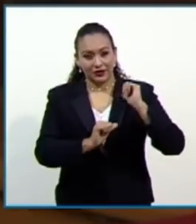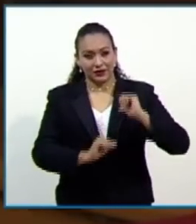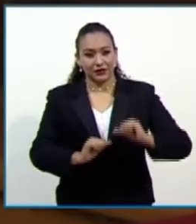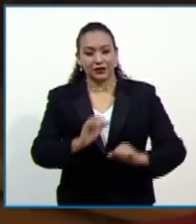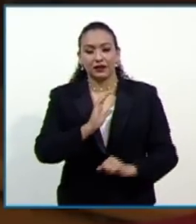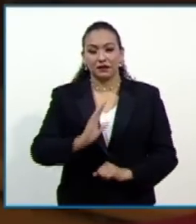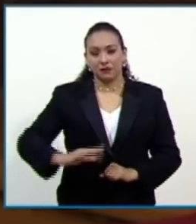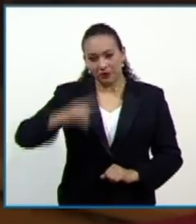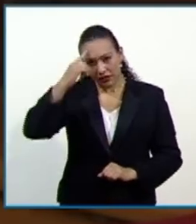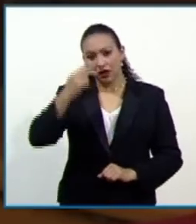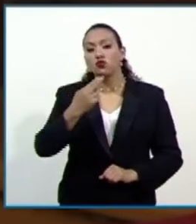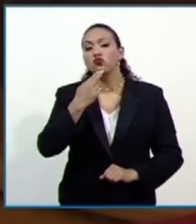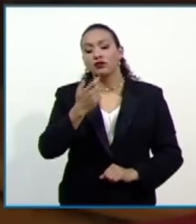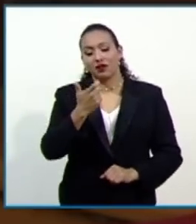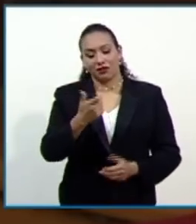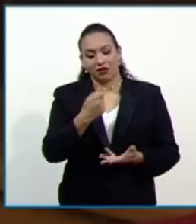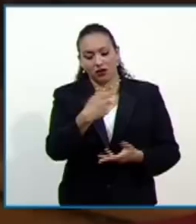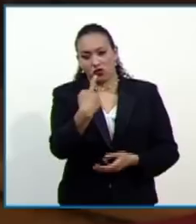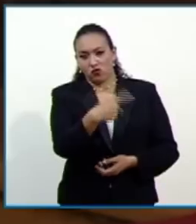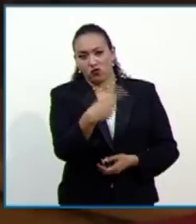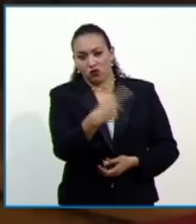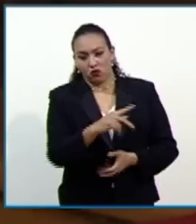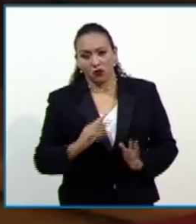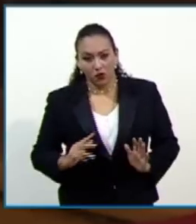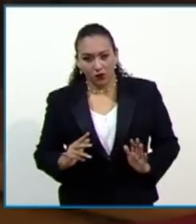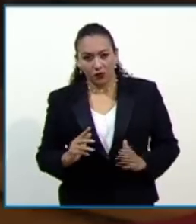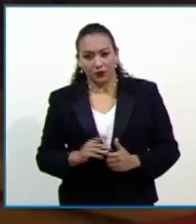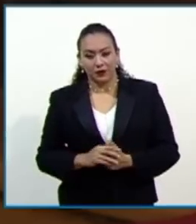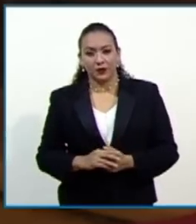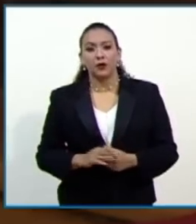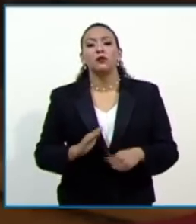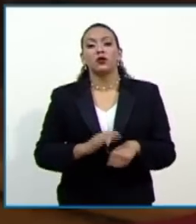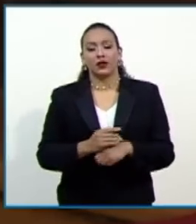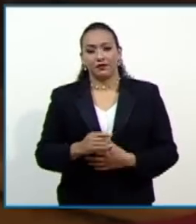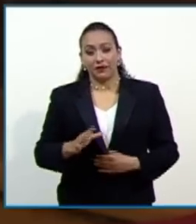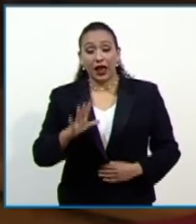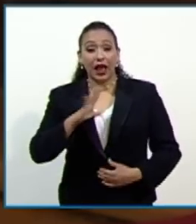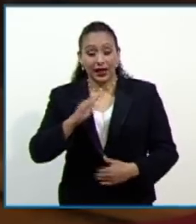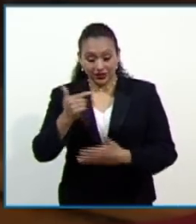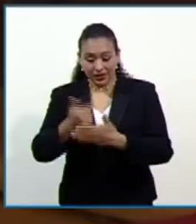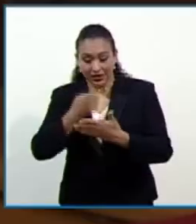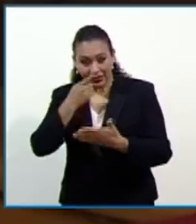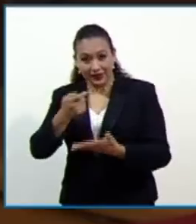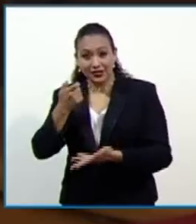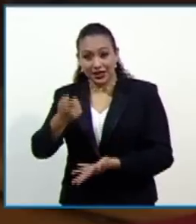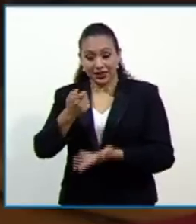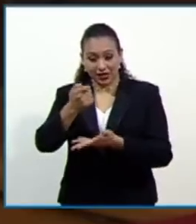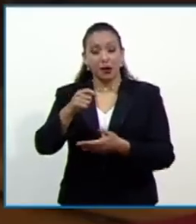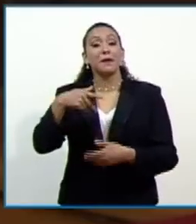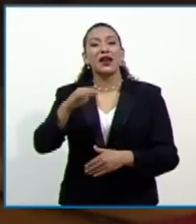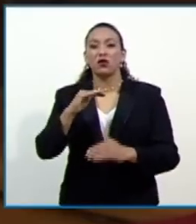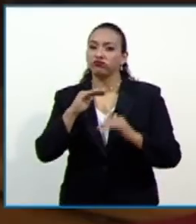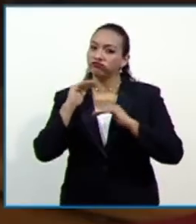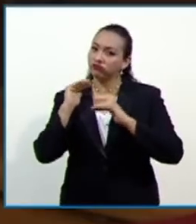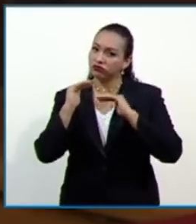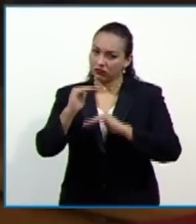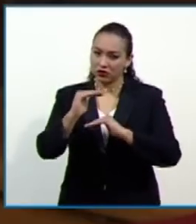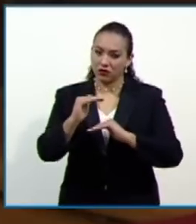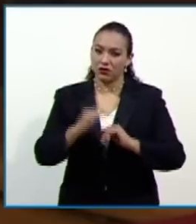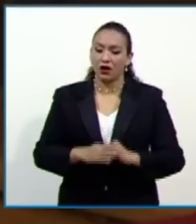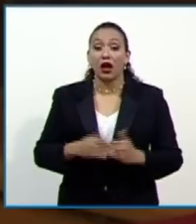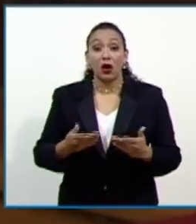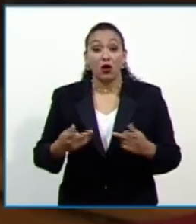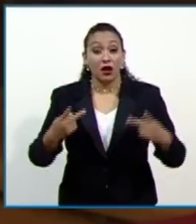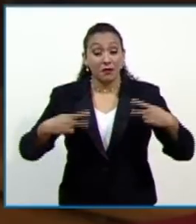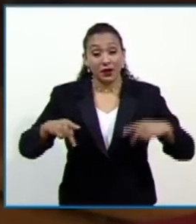recursos propios, pues al margen de que se definan topes de gastos, no existe la certeza de que todos los